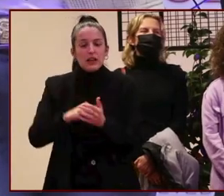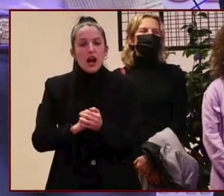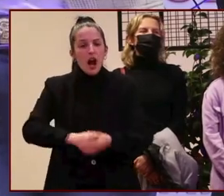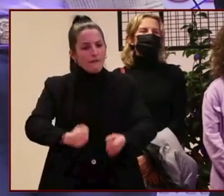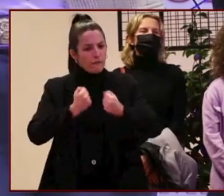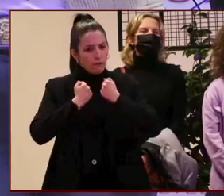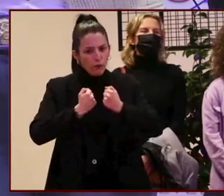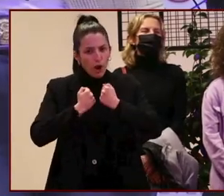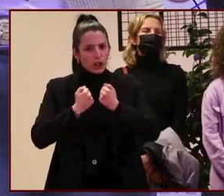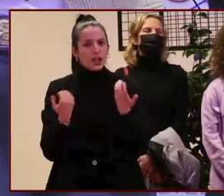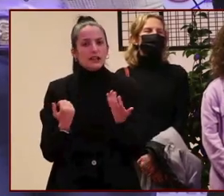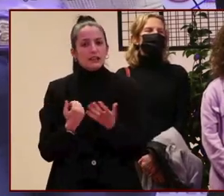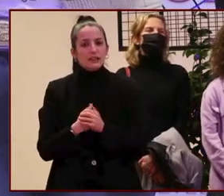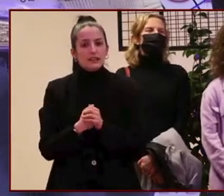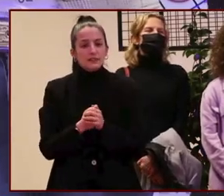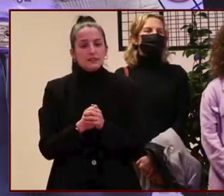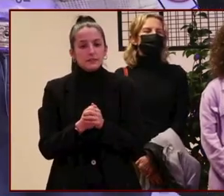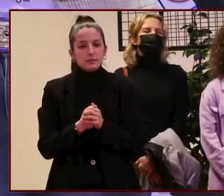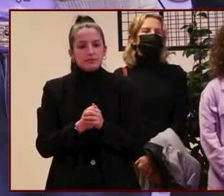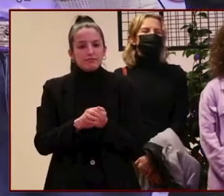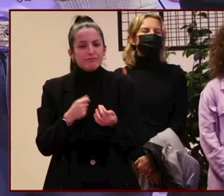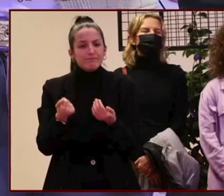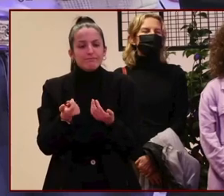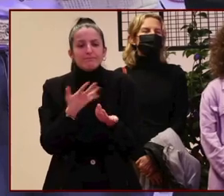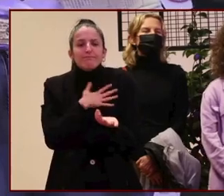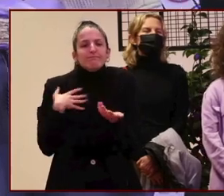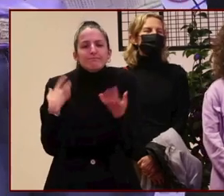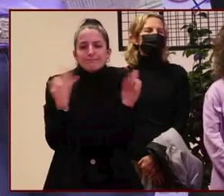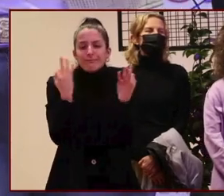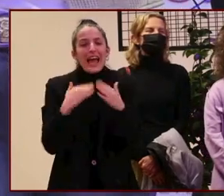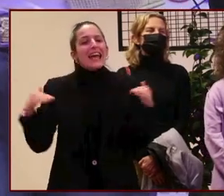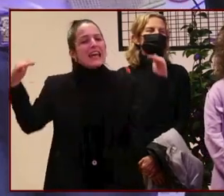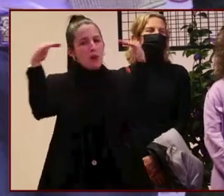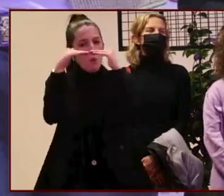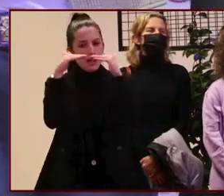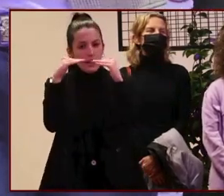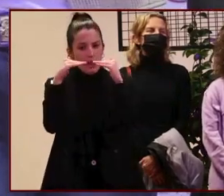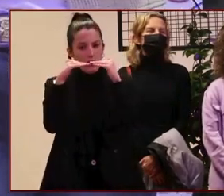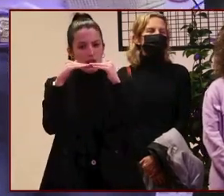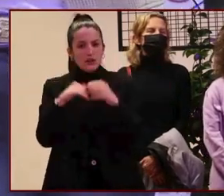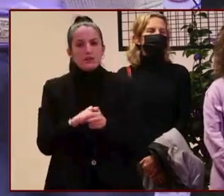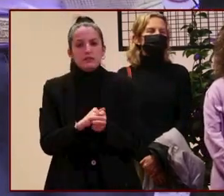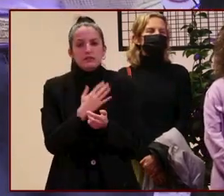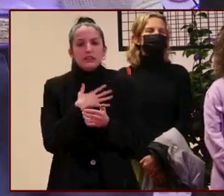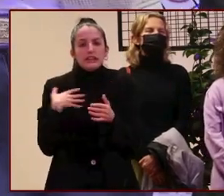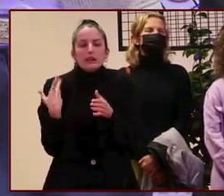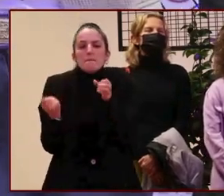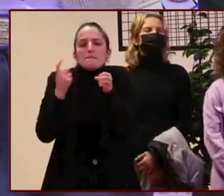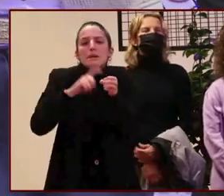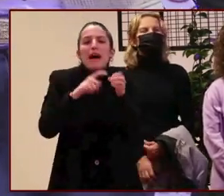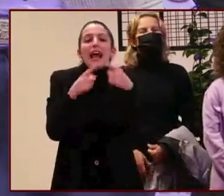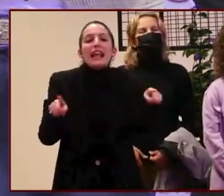fortes que cree en la igualdad que el hoy tan por ocupar un espacio en la música o si nos